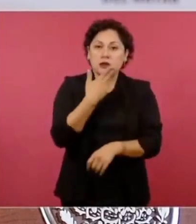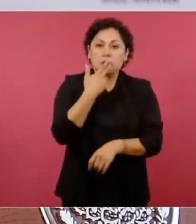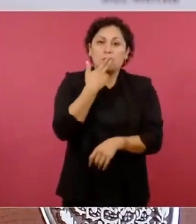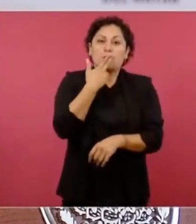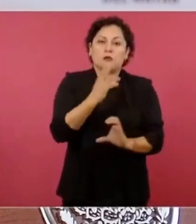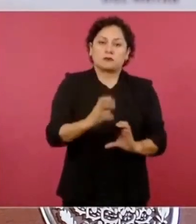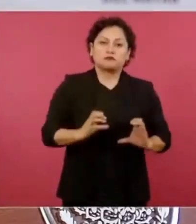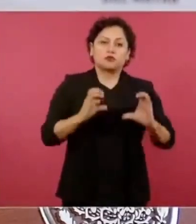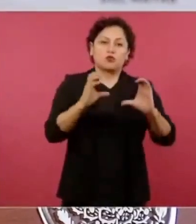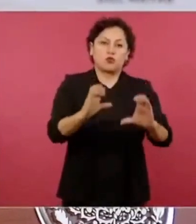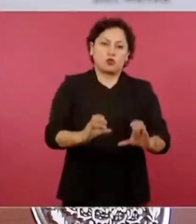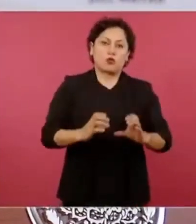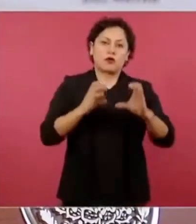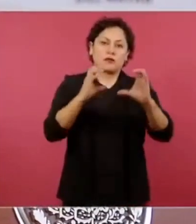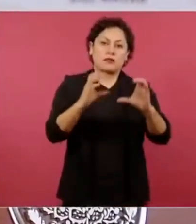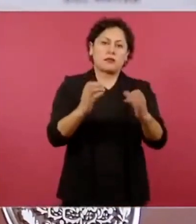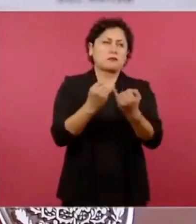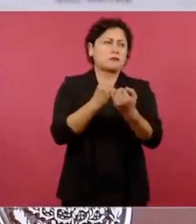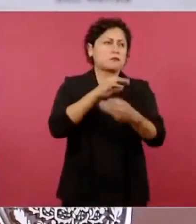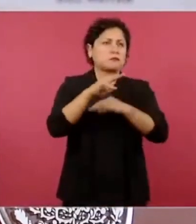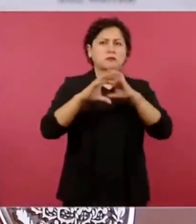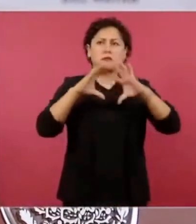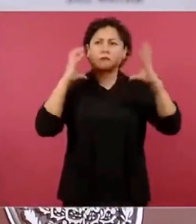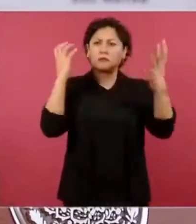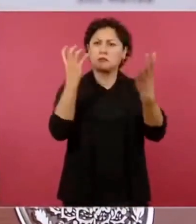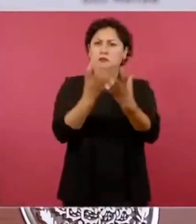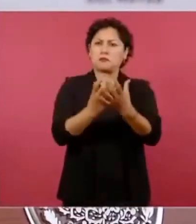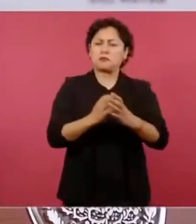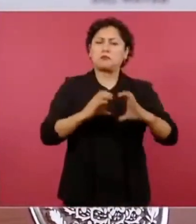que no podemos nosotros,